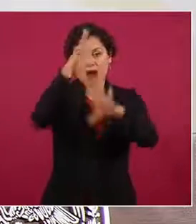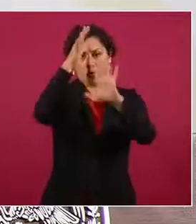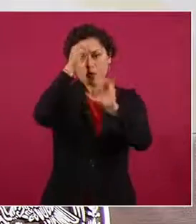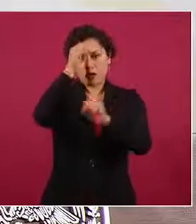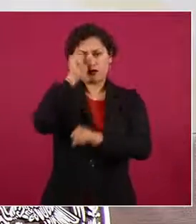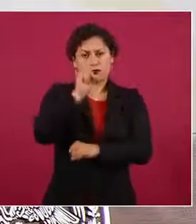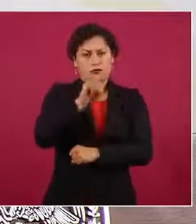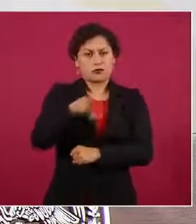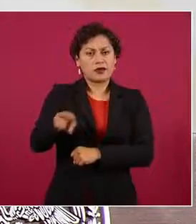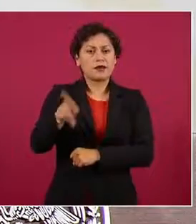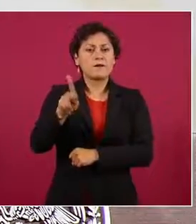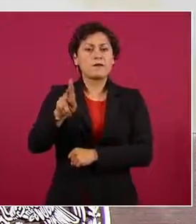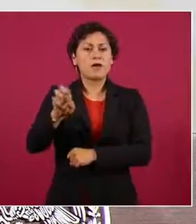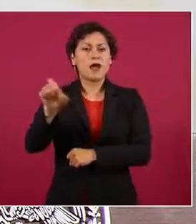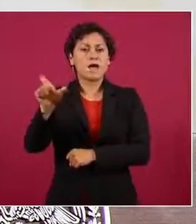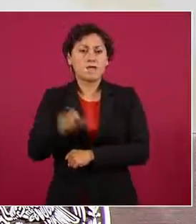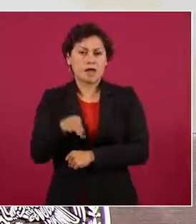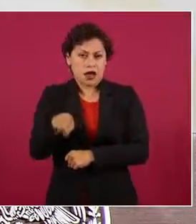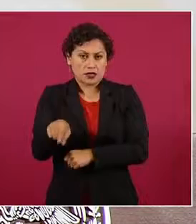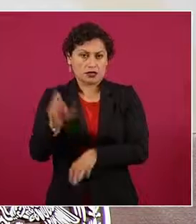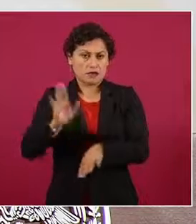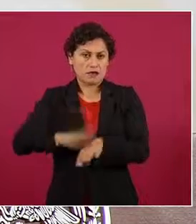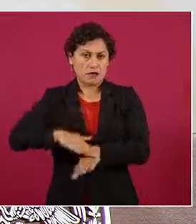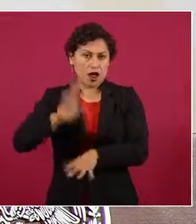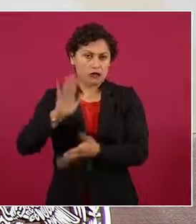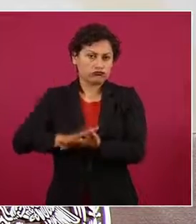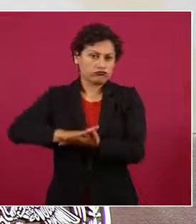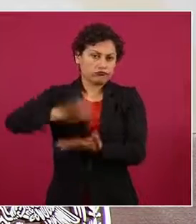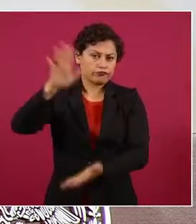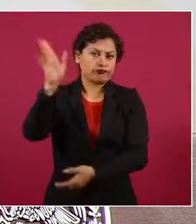petróleo y debe de operar.